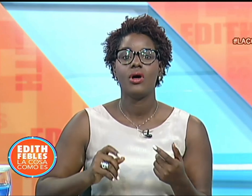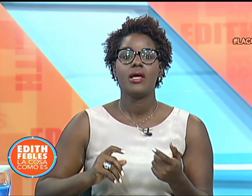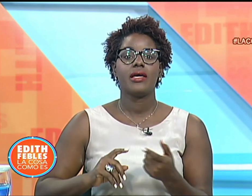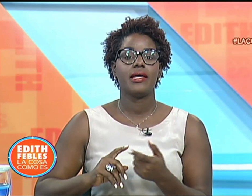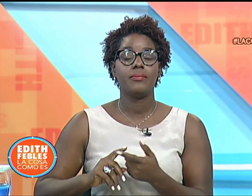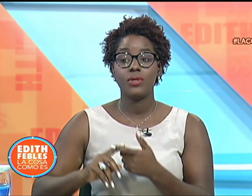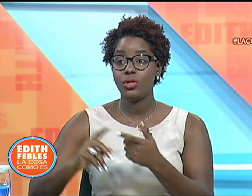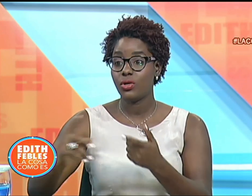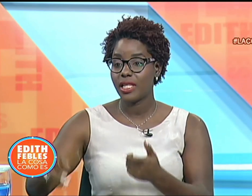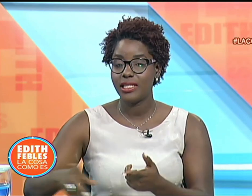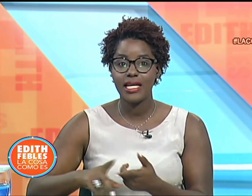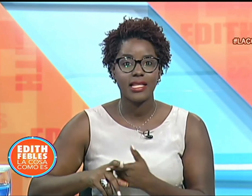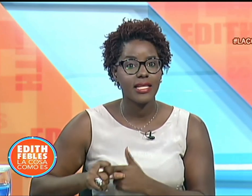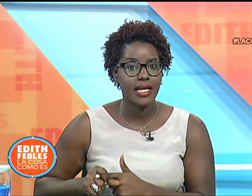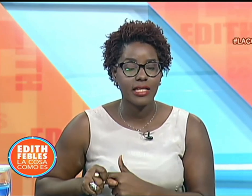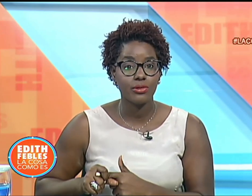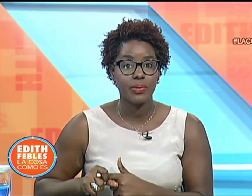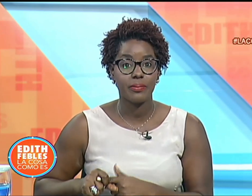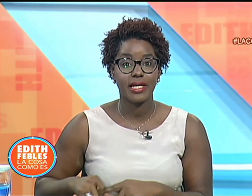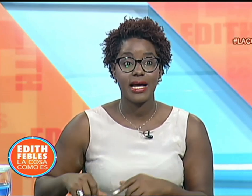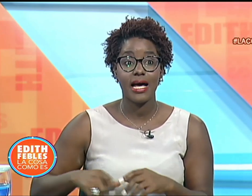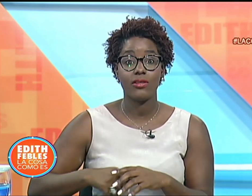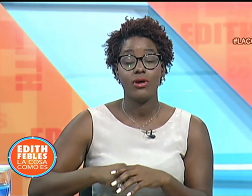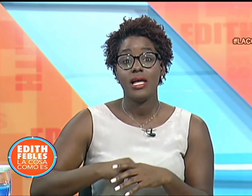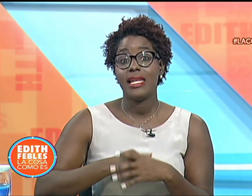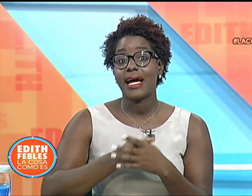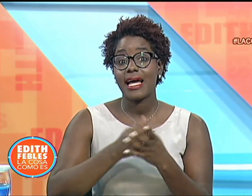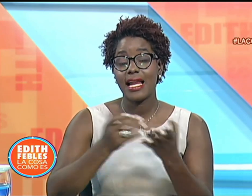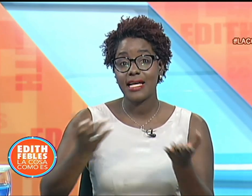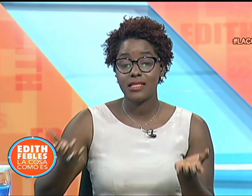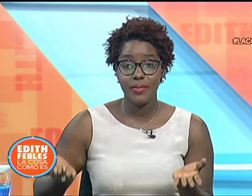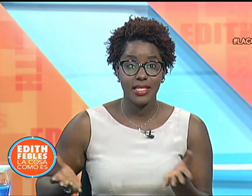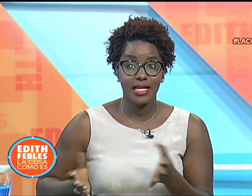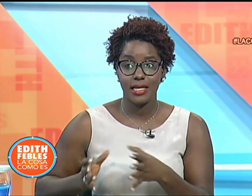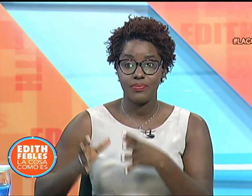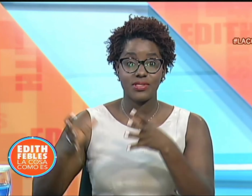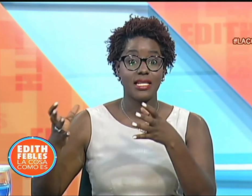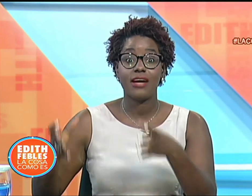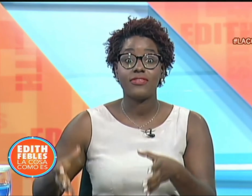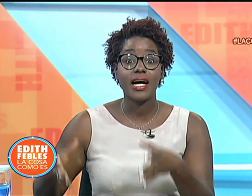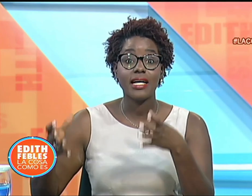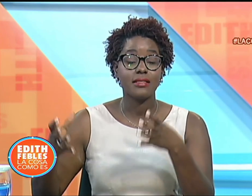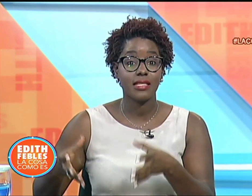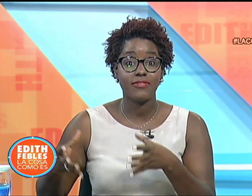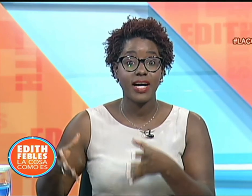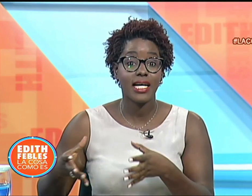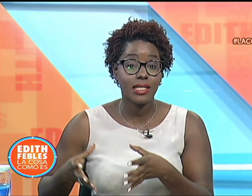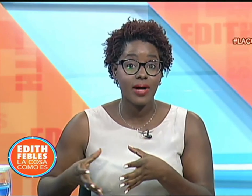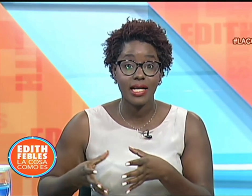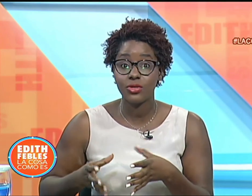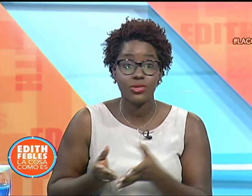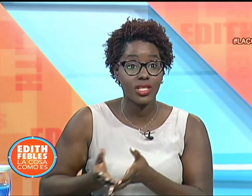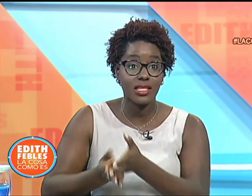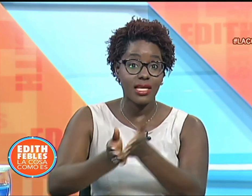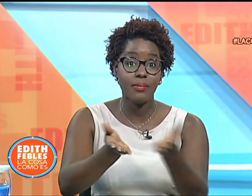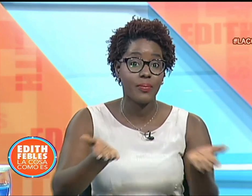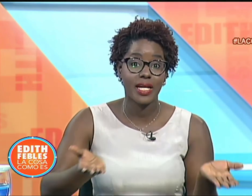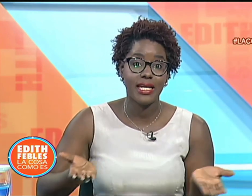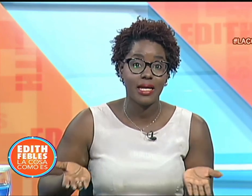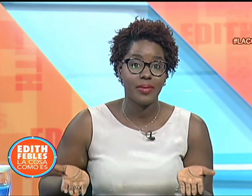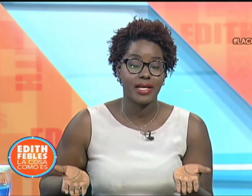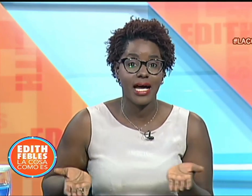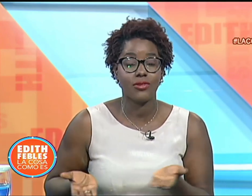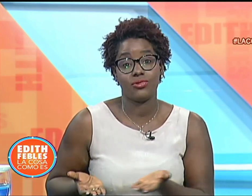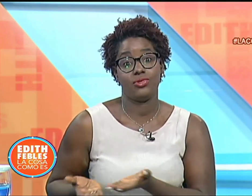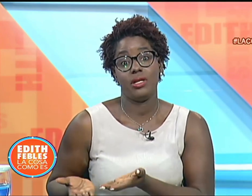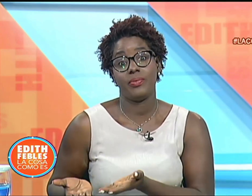vehículo, lo del día a día en el supermercado, la clase media que se faja trabajando no tiene tiempo para ir